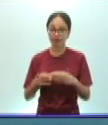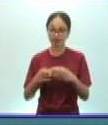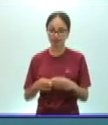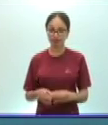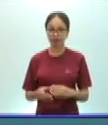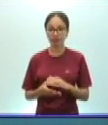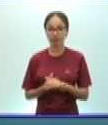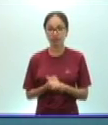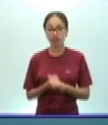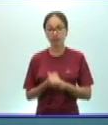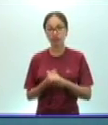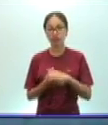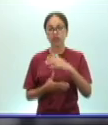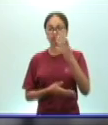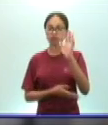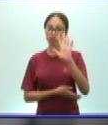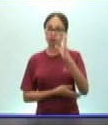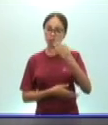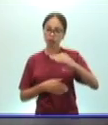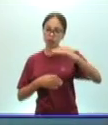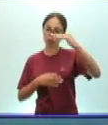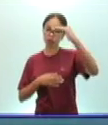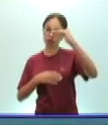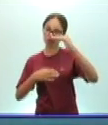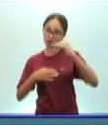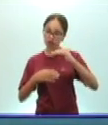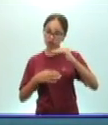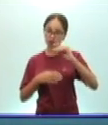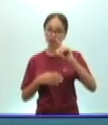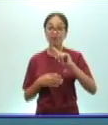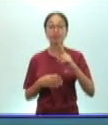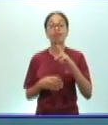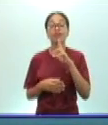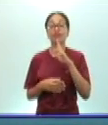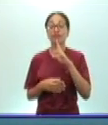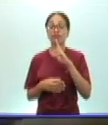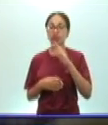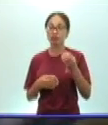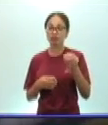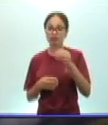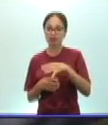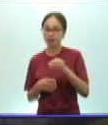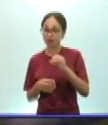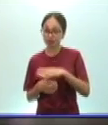y ajustamos la altura de la nuez para que el líquido no salpique al caer.